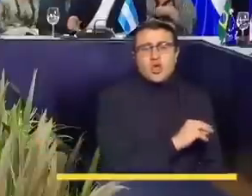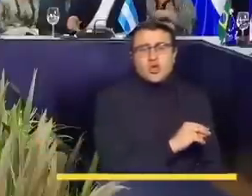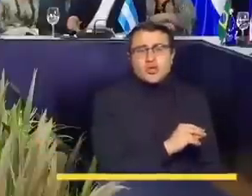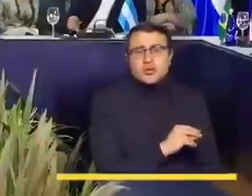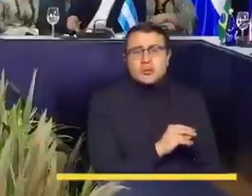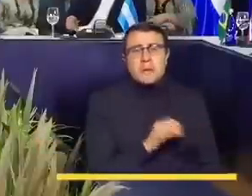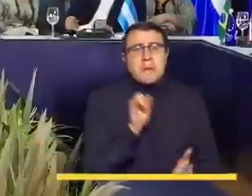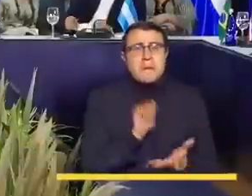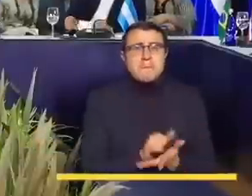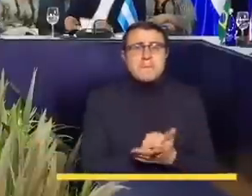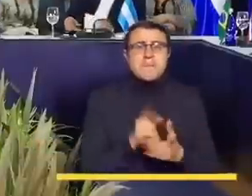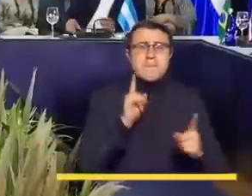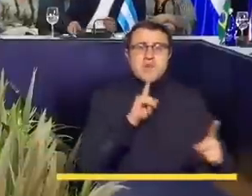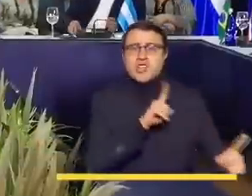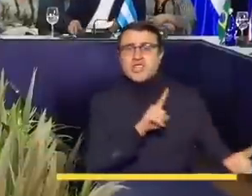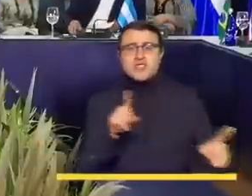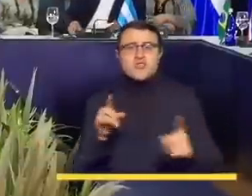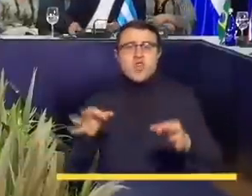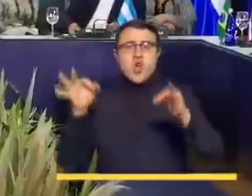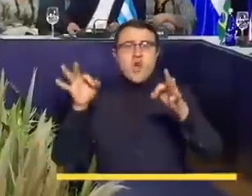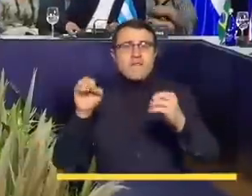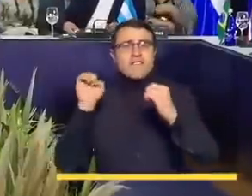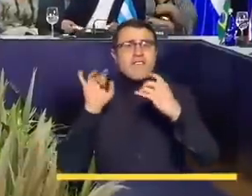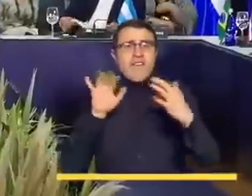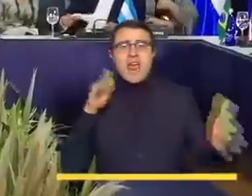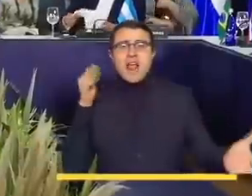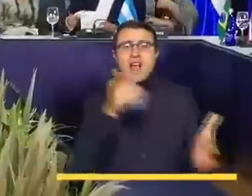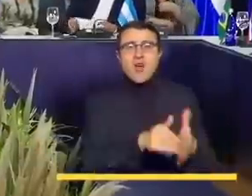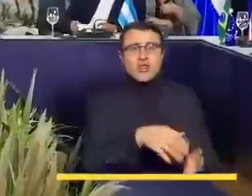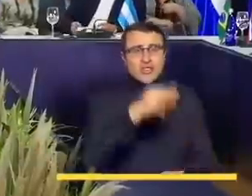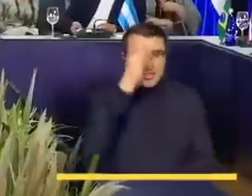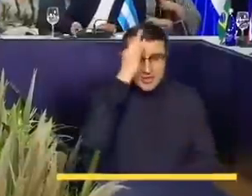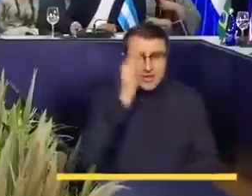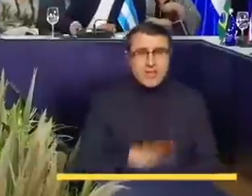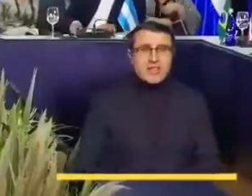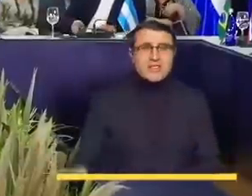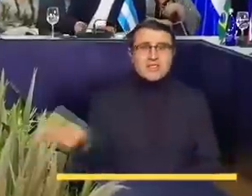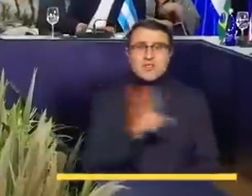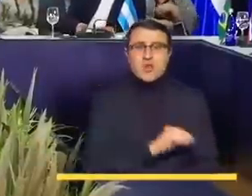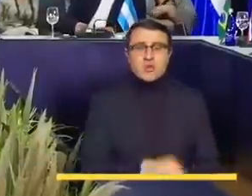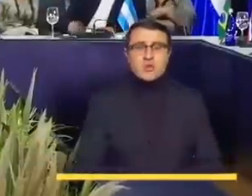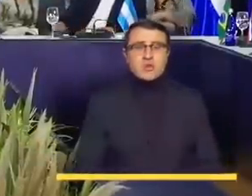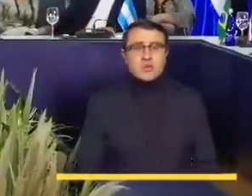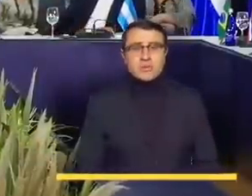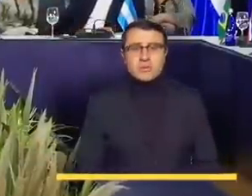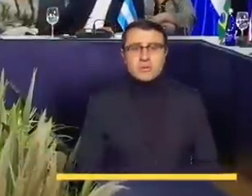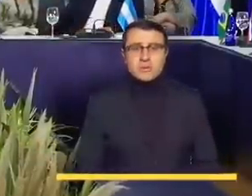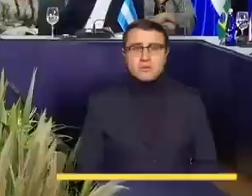repetían el discurso oficial de la guerra contra las drogas. Más